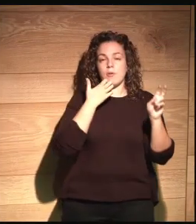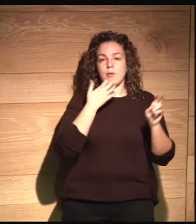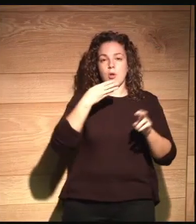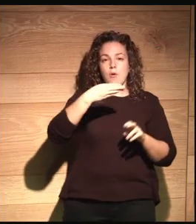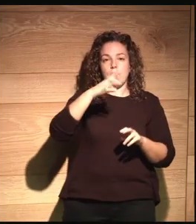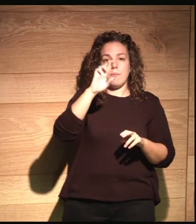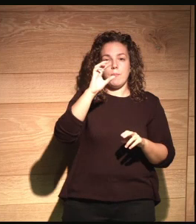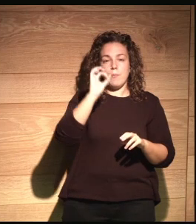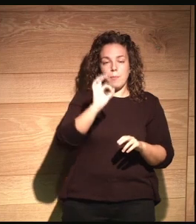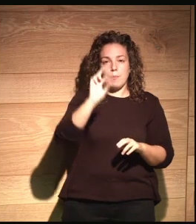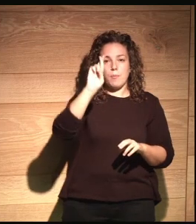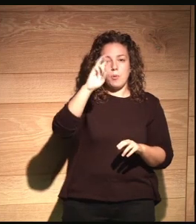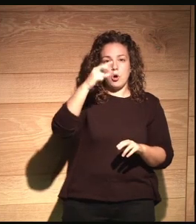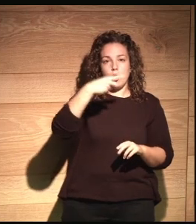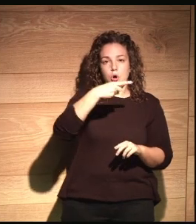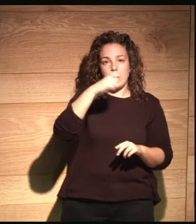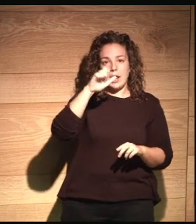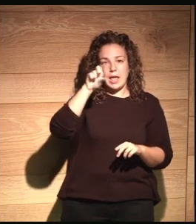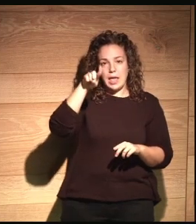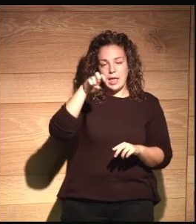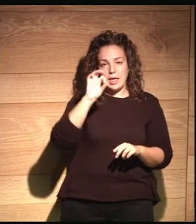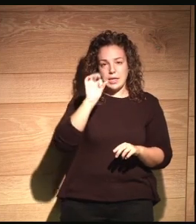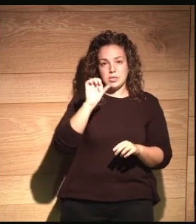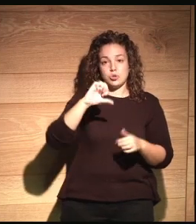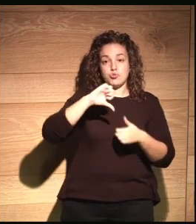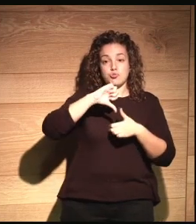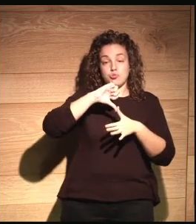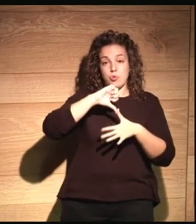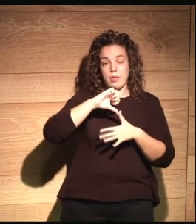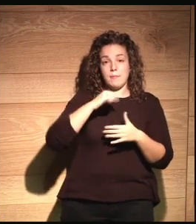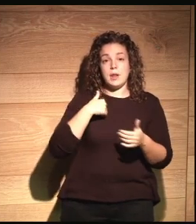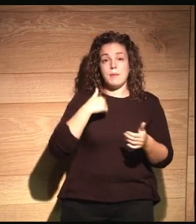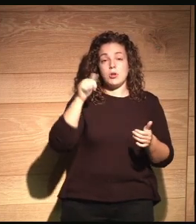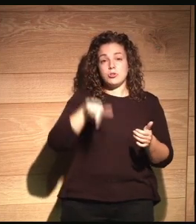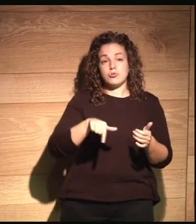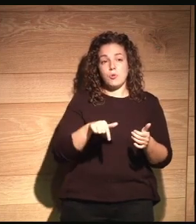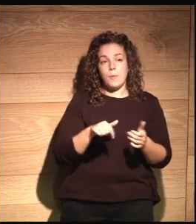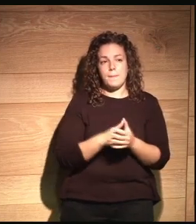sudamérica pero también esto es de luís carroll que